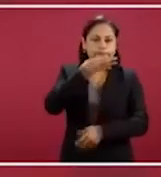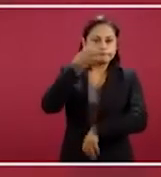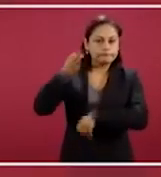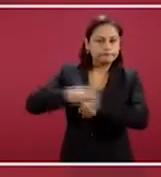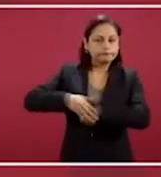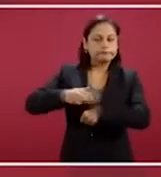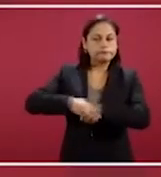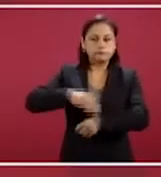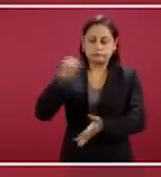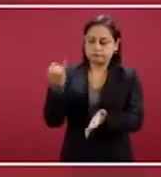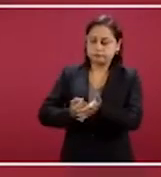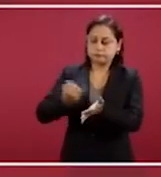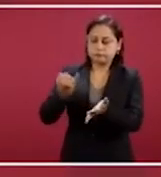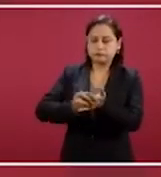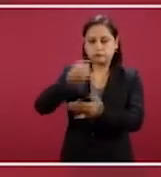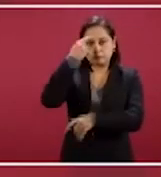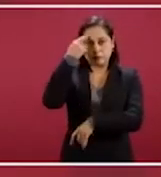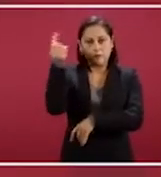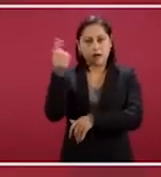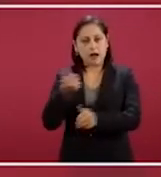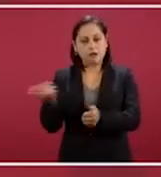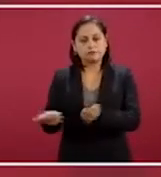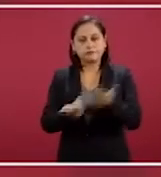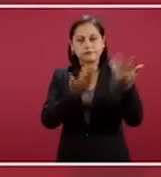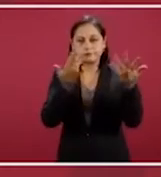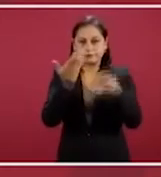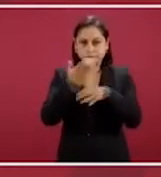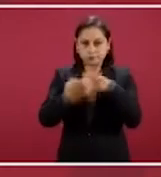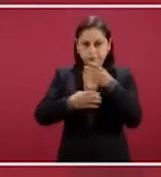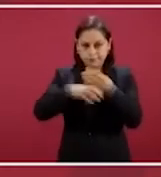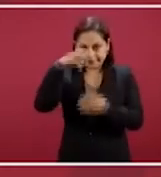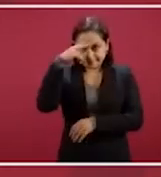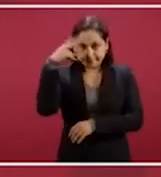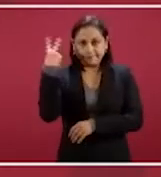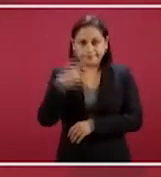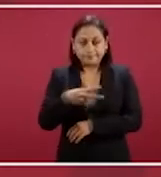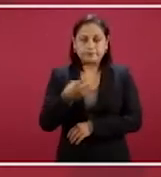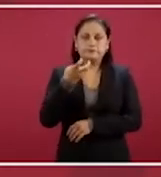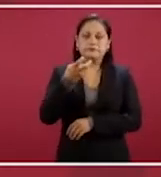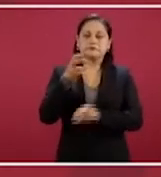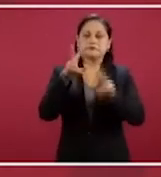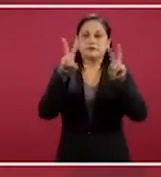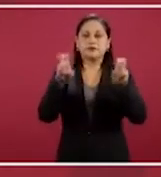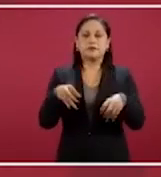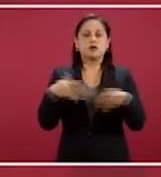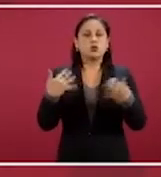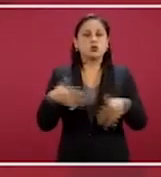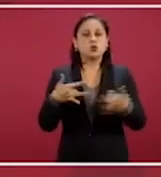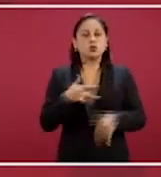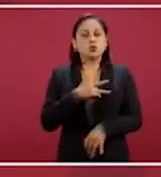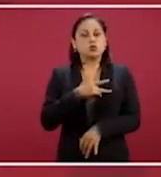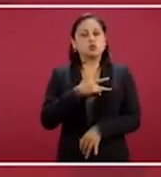mercancías mexicanas que también fue un momento delicado